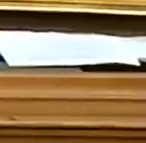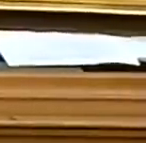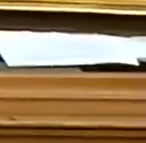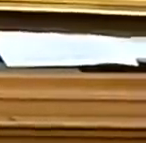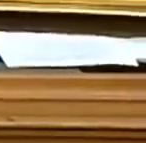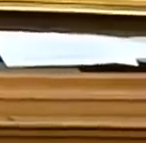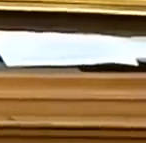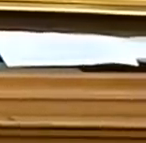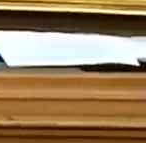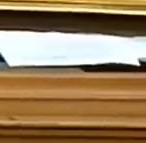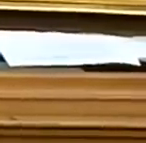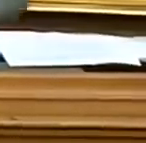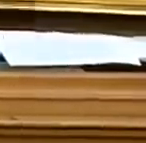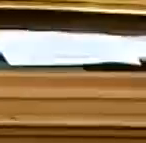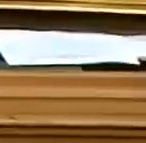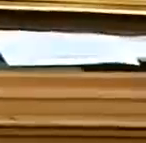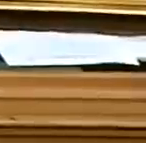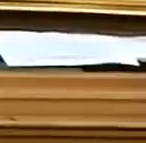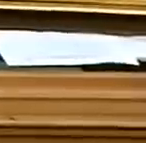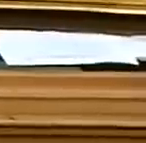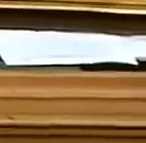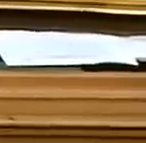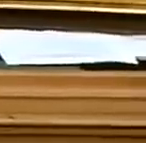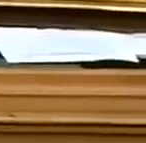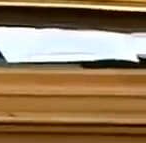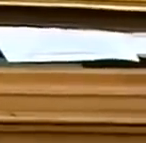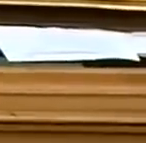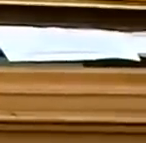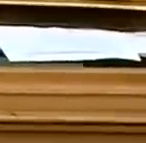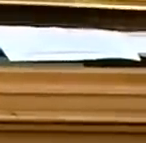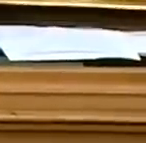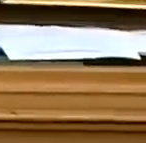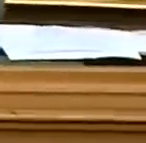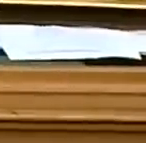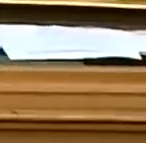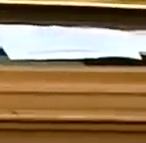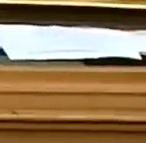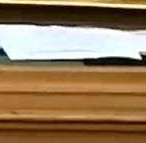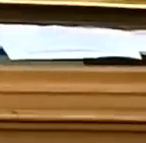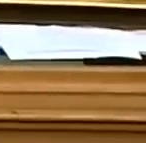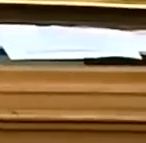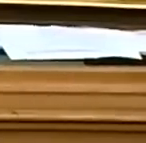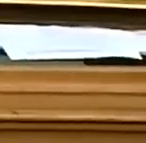Sí, como no. Está bien. No. Siéntense.